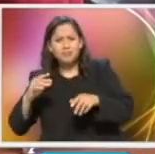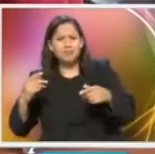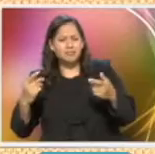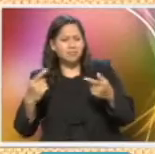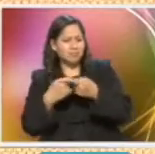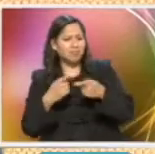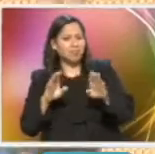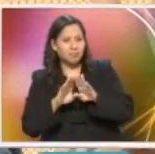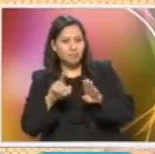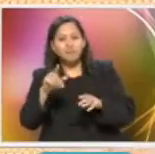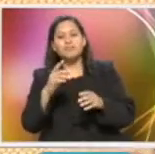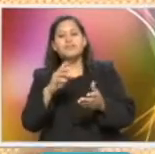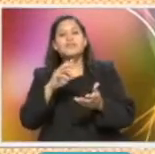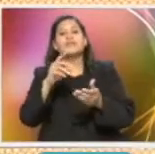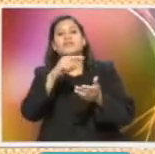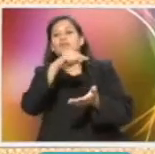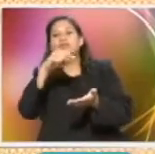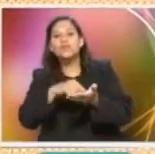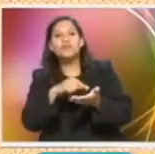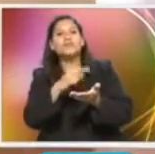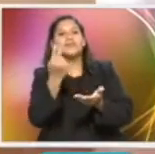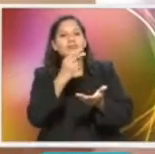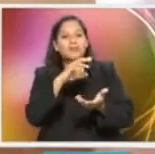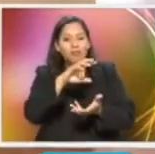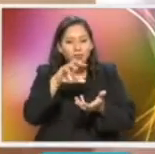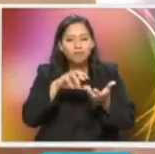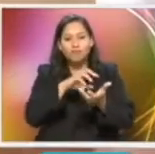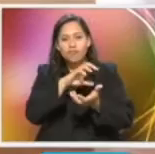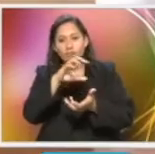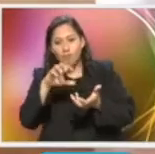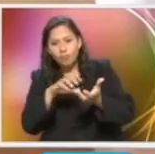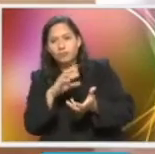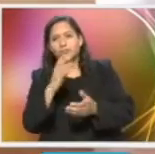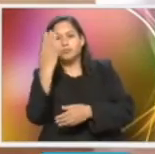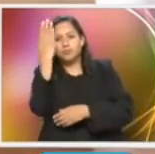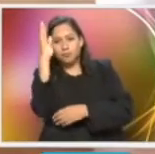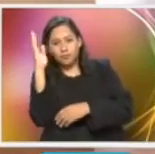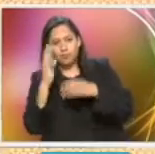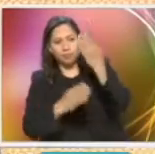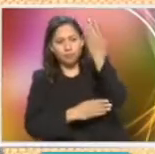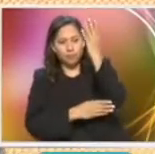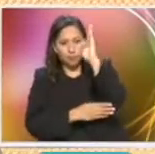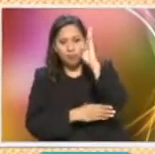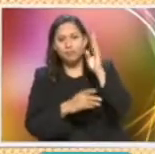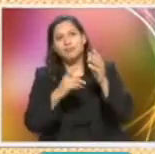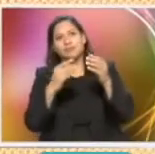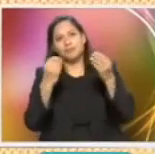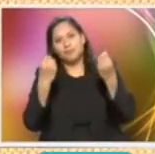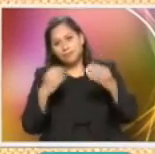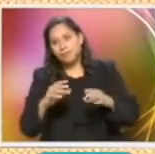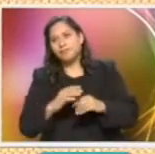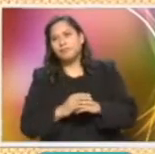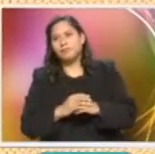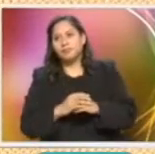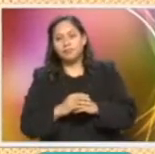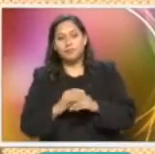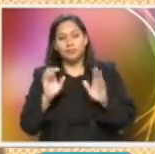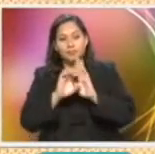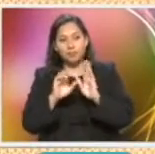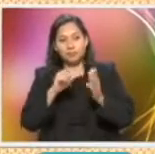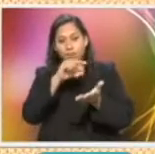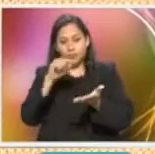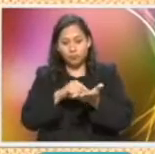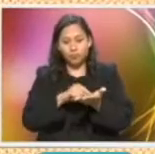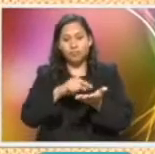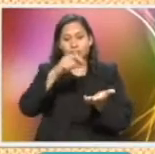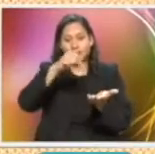lugar necesitan pastar las vacas, y entonces hay que tumbar bosque, o en algún lugar necesitamos sembrar los